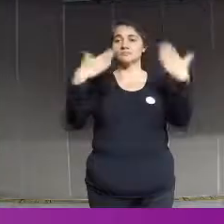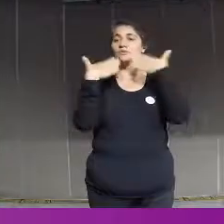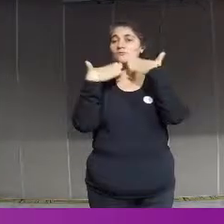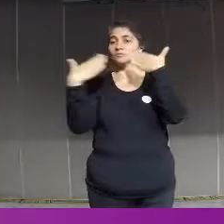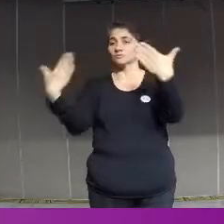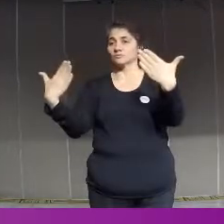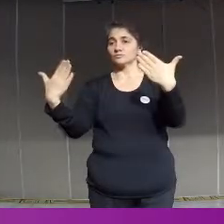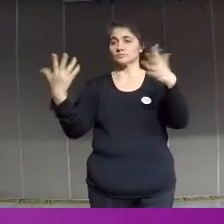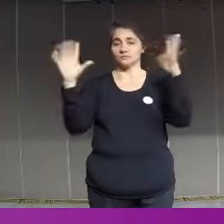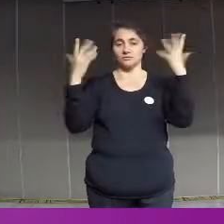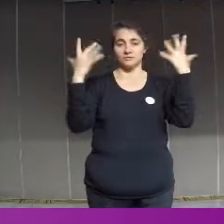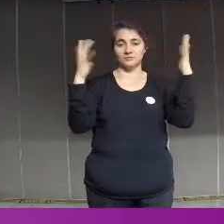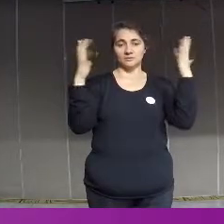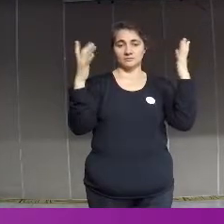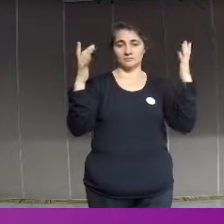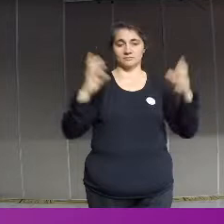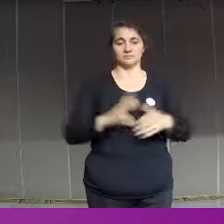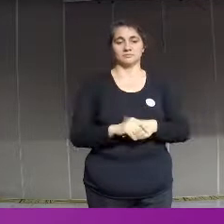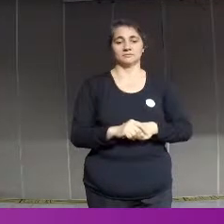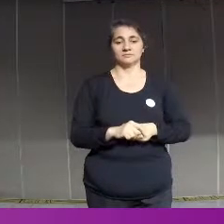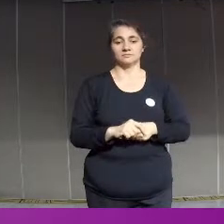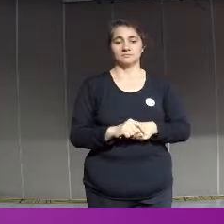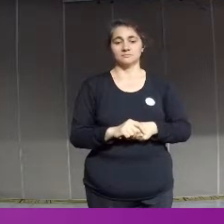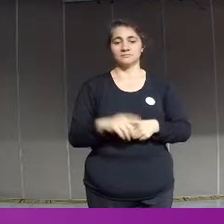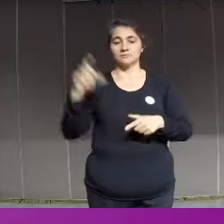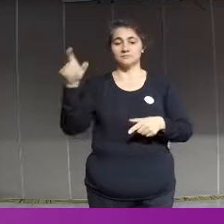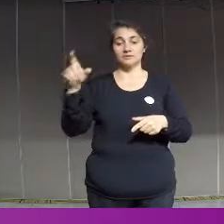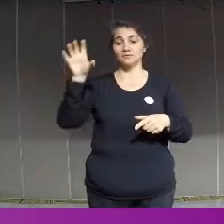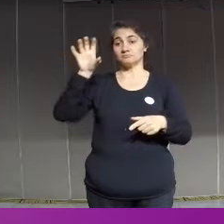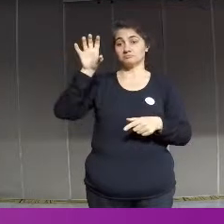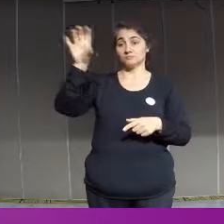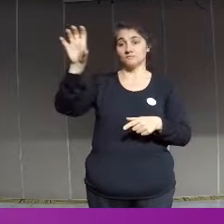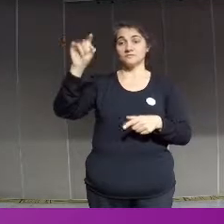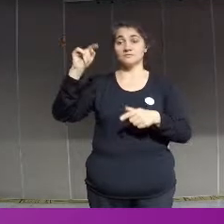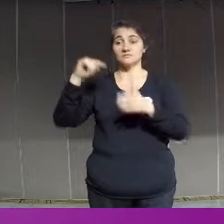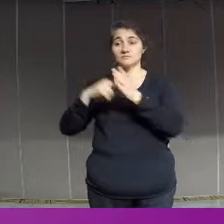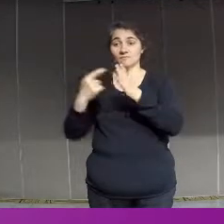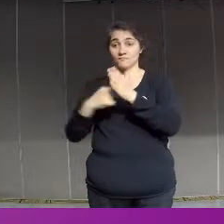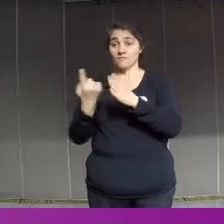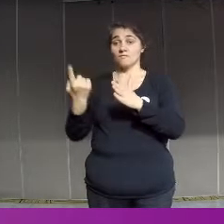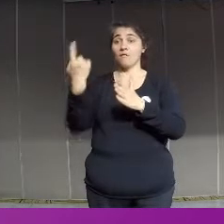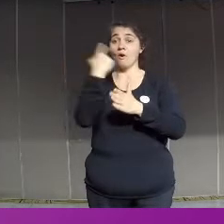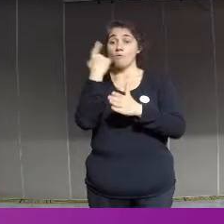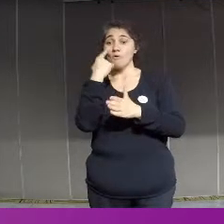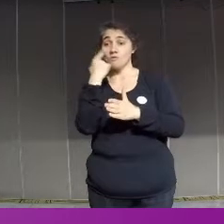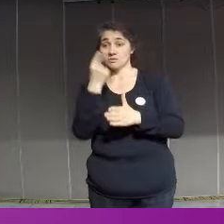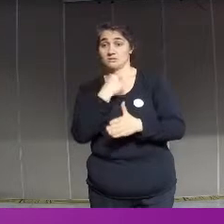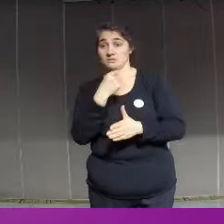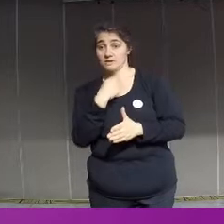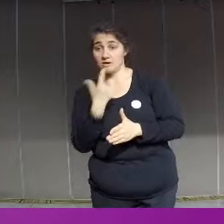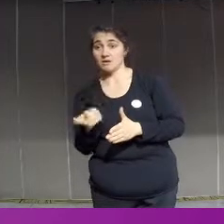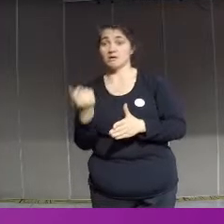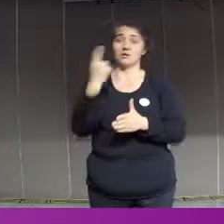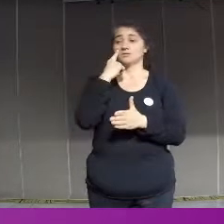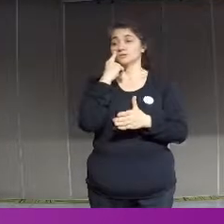pusimos la imagen, nosotros estamos en Buenos Aires, si están por Buenos Aires alguna vez y nos quieren conocer o venir a ver el instituto, los esperamos